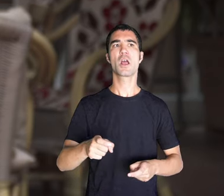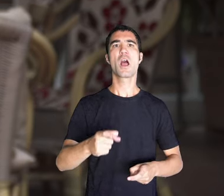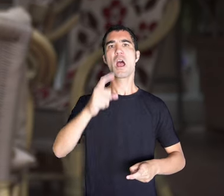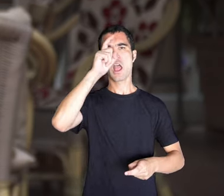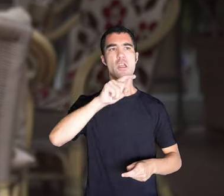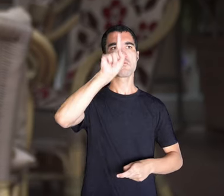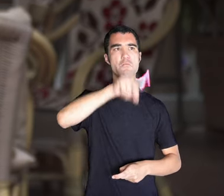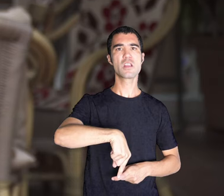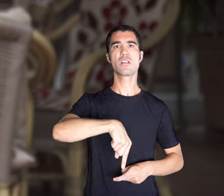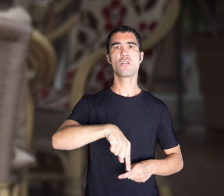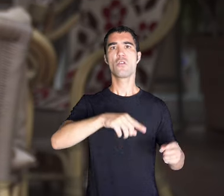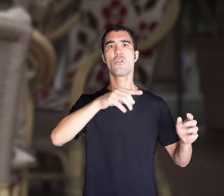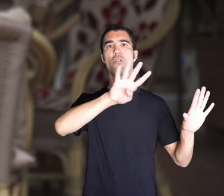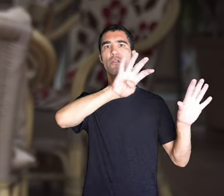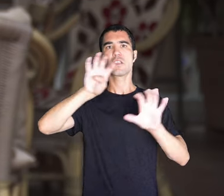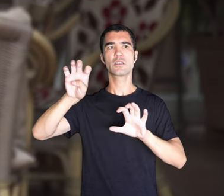1966.